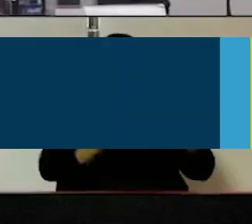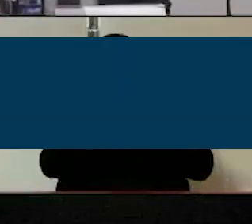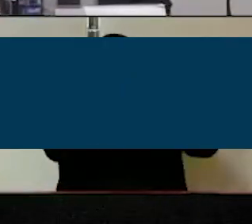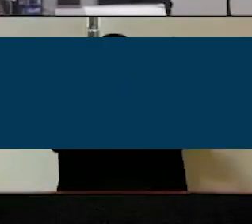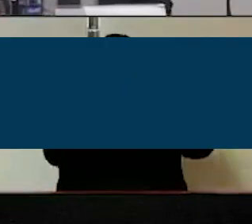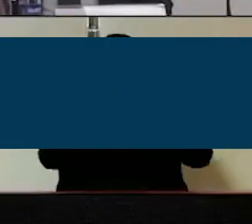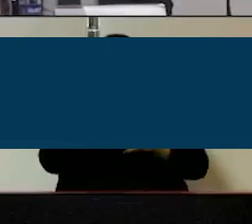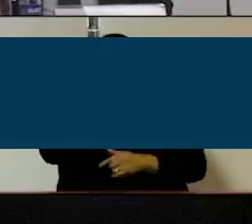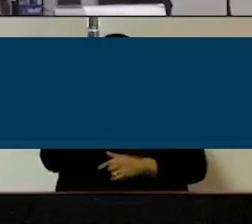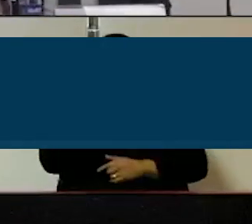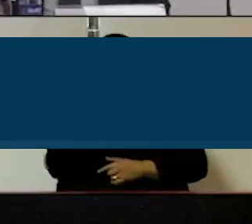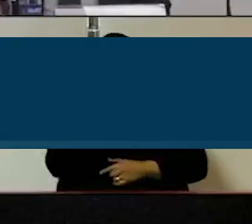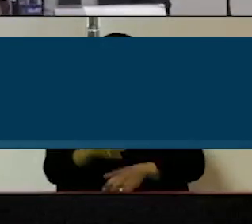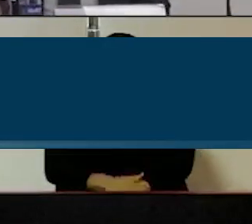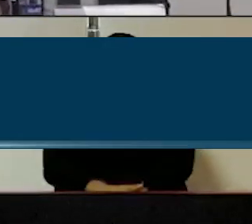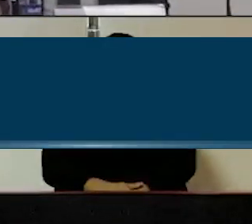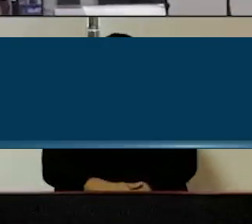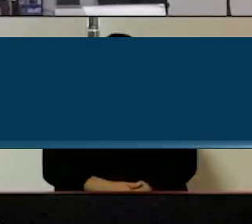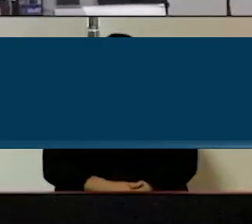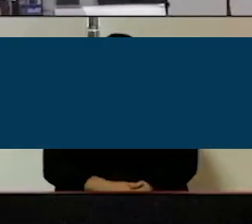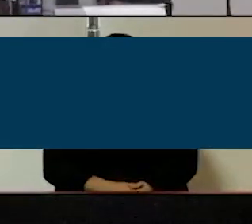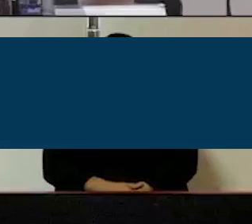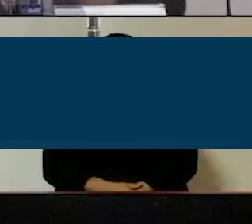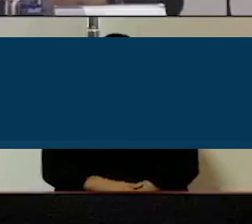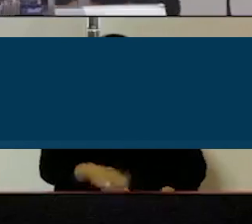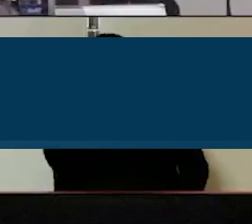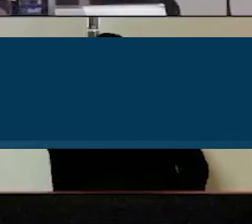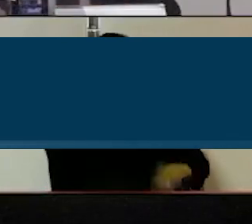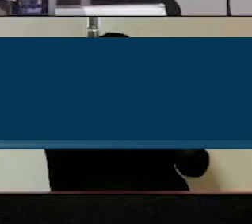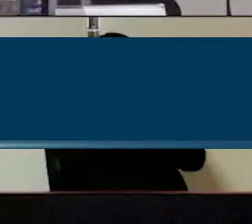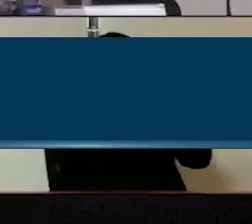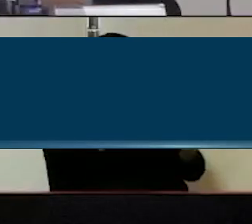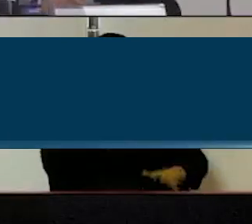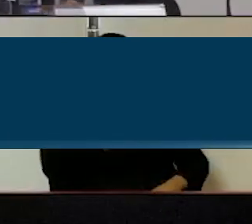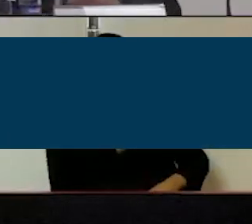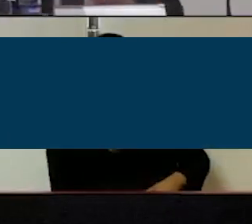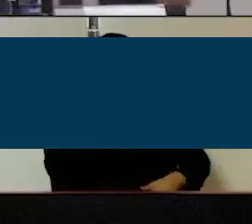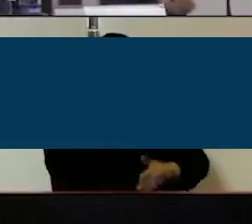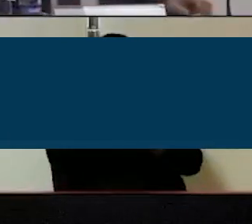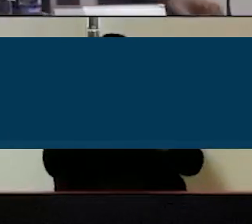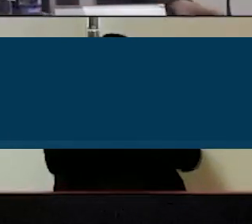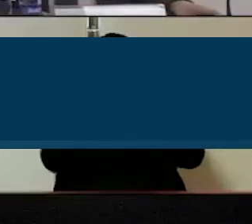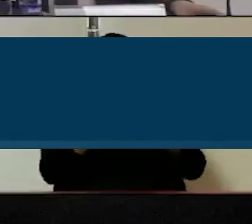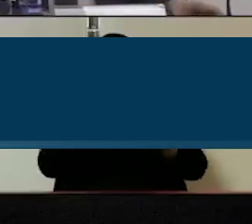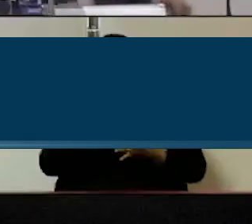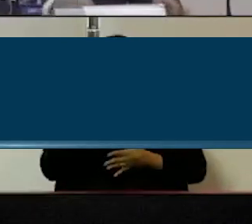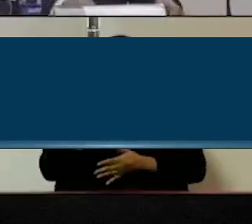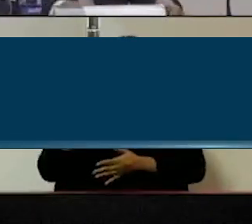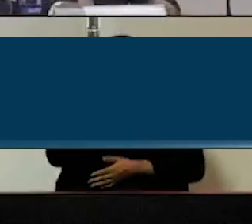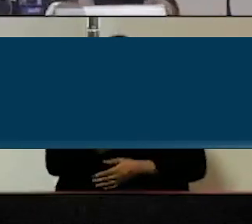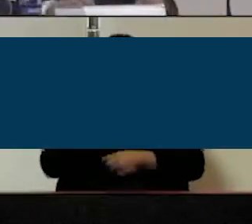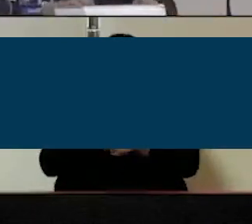durante la conferencia de prensa de este 8 de octubre la SAT explicó las acciones judiciales en curso incluyendo embargos apelaciones de amparos